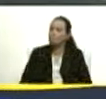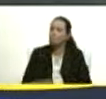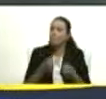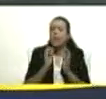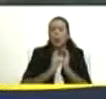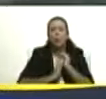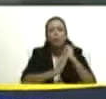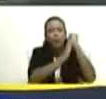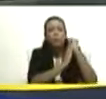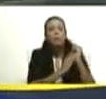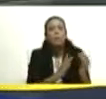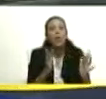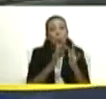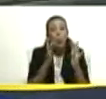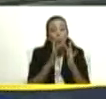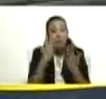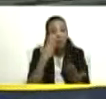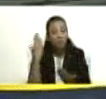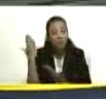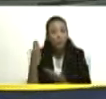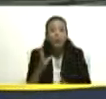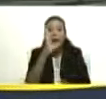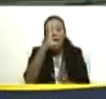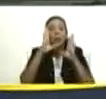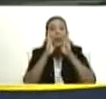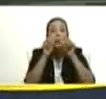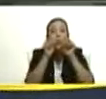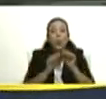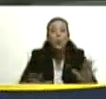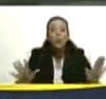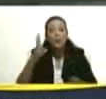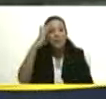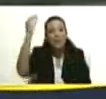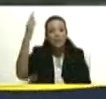heroico. Así que le devuelvo el pase, presidente, y Dios lo bendiga siempre.